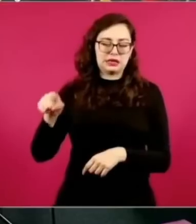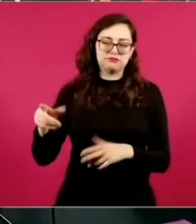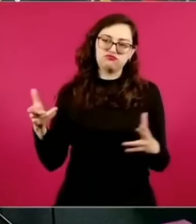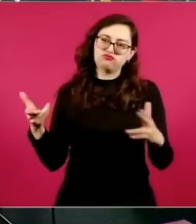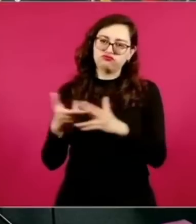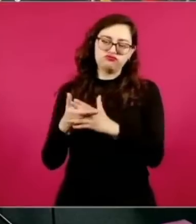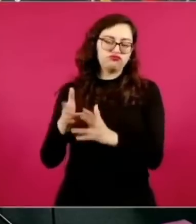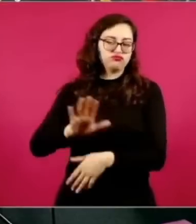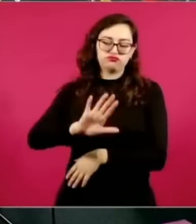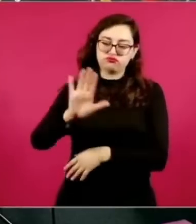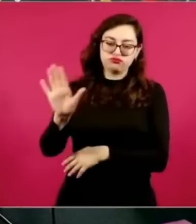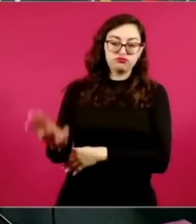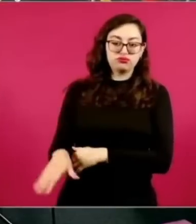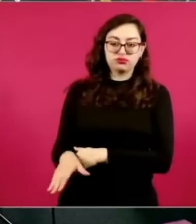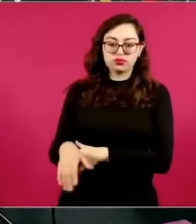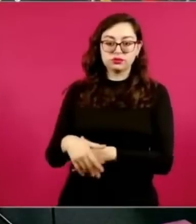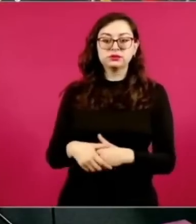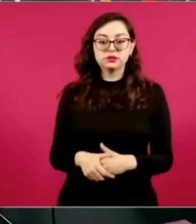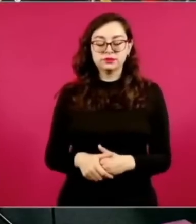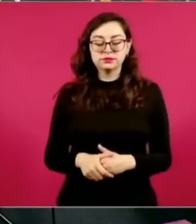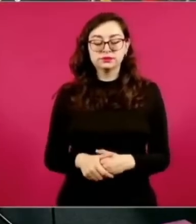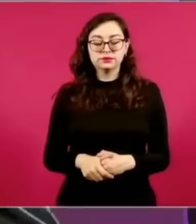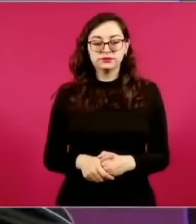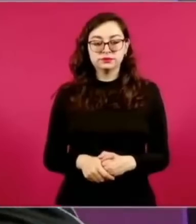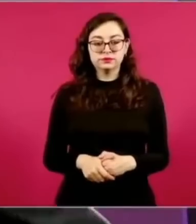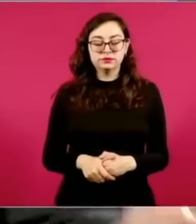en un enfrentamiento,